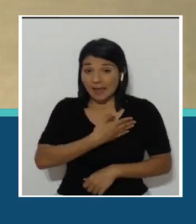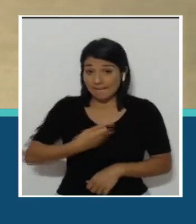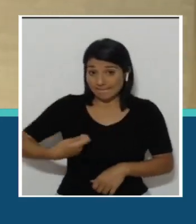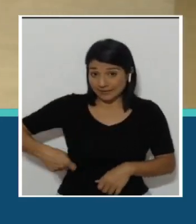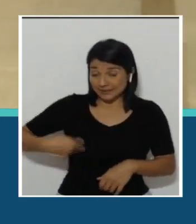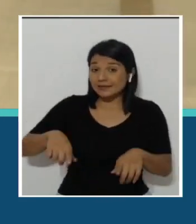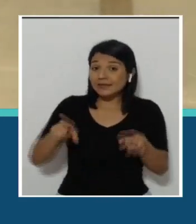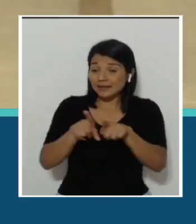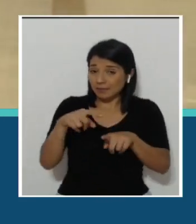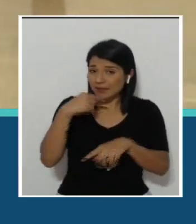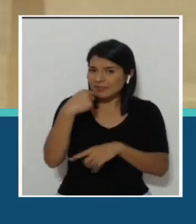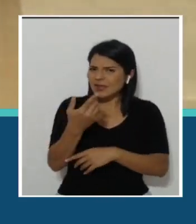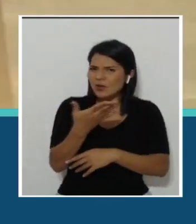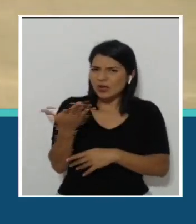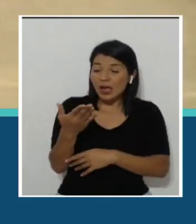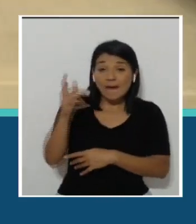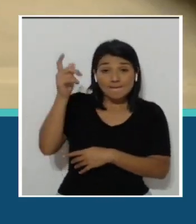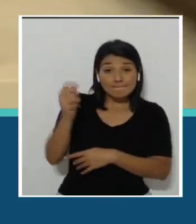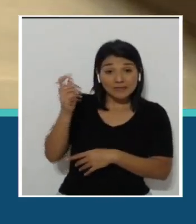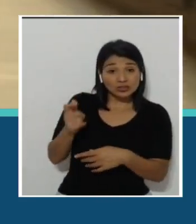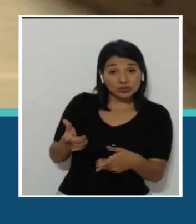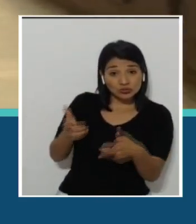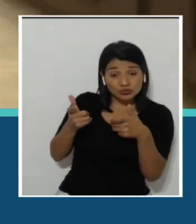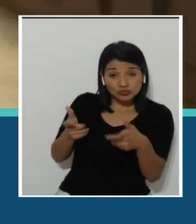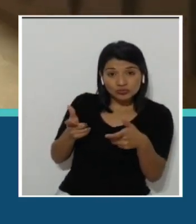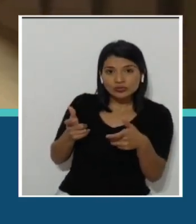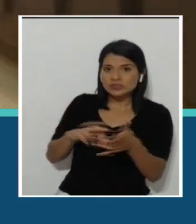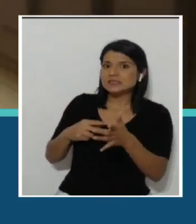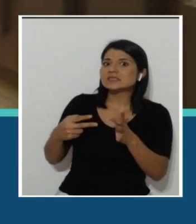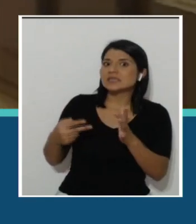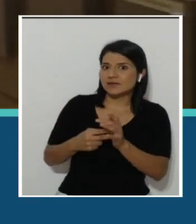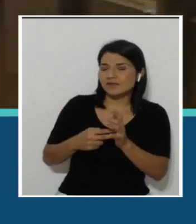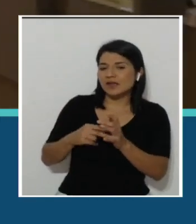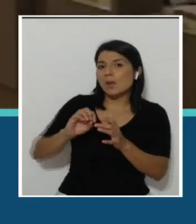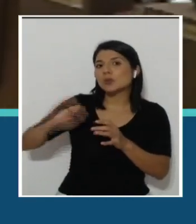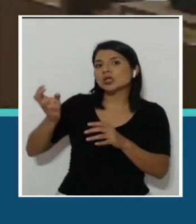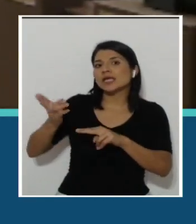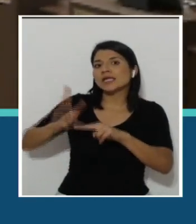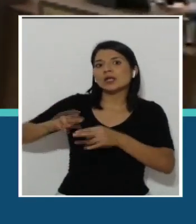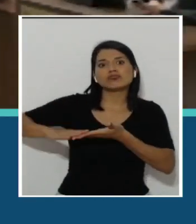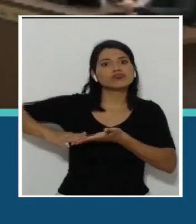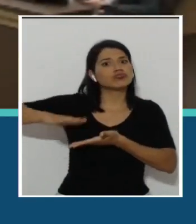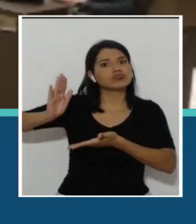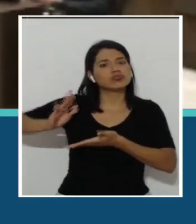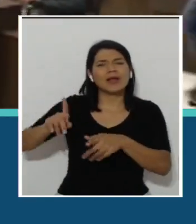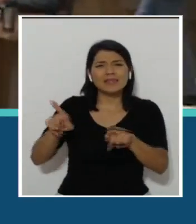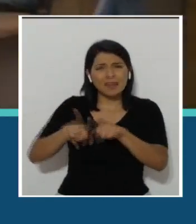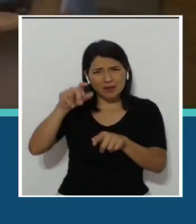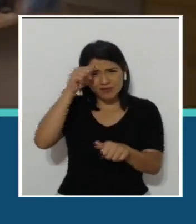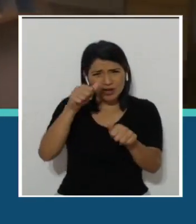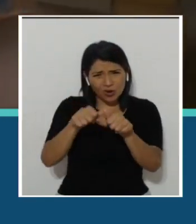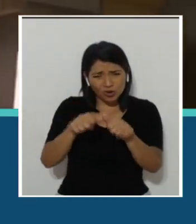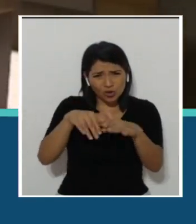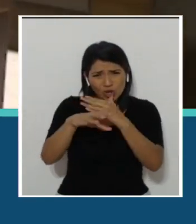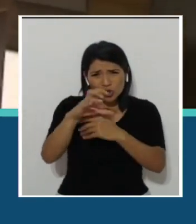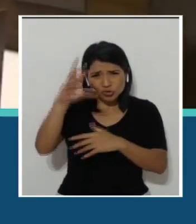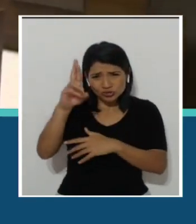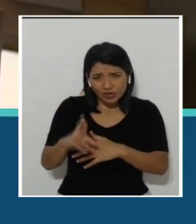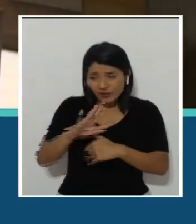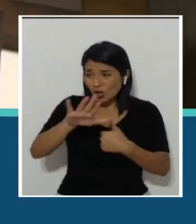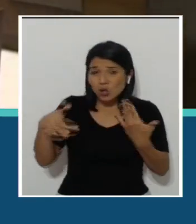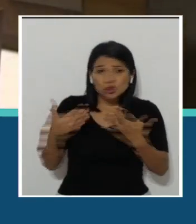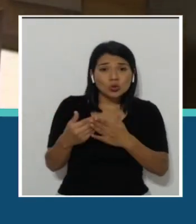las pensiones de lujo generan altas tasas de interés. Además, recordó que en el país todos sufren por el desangramiento de